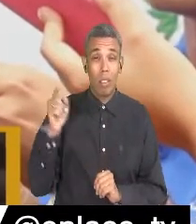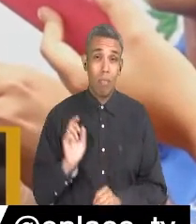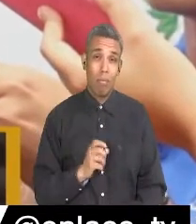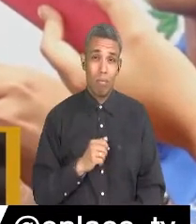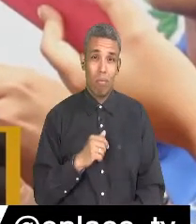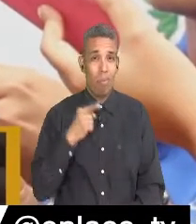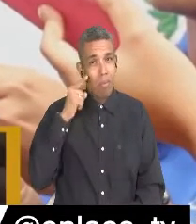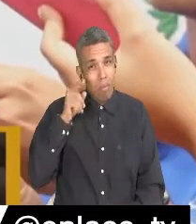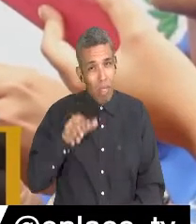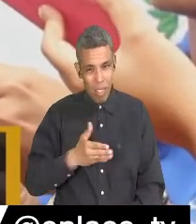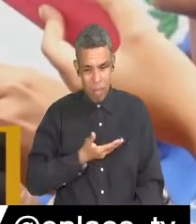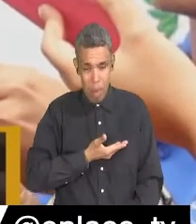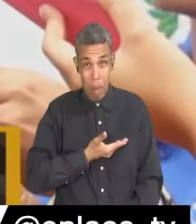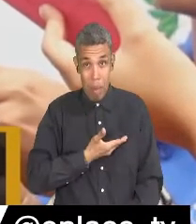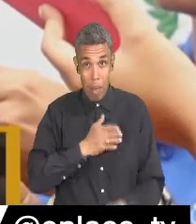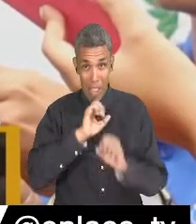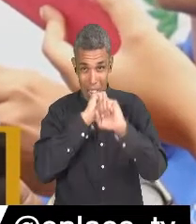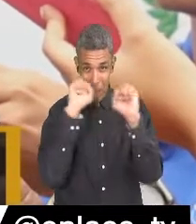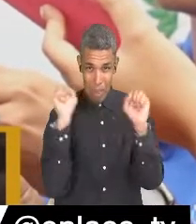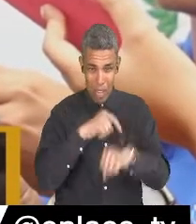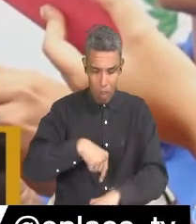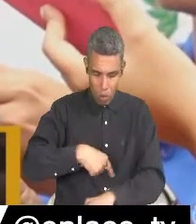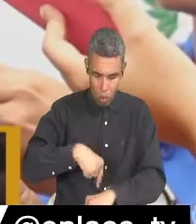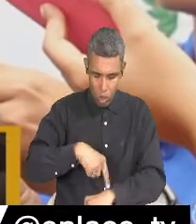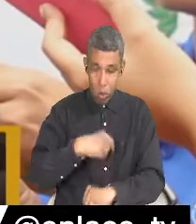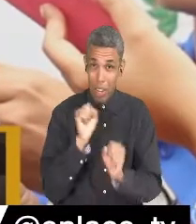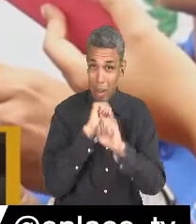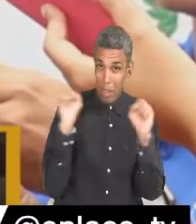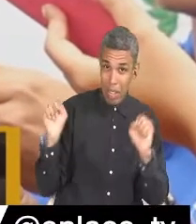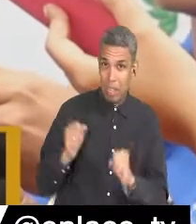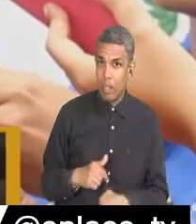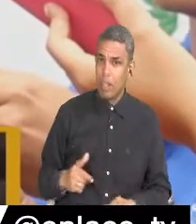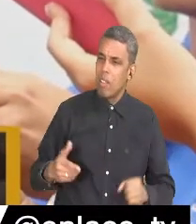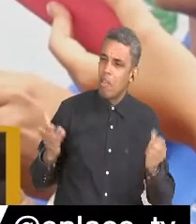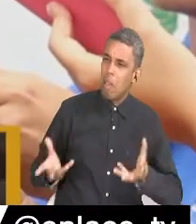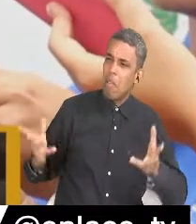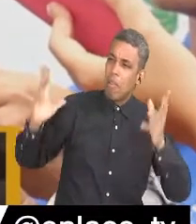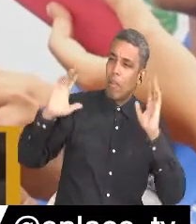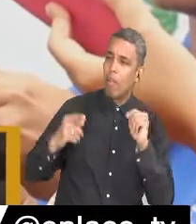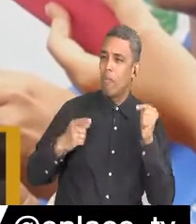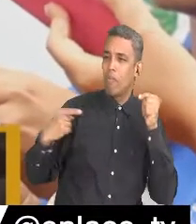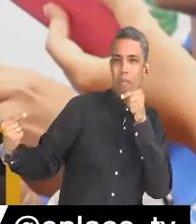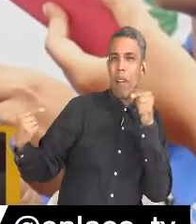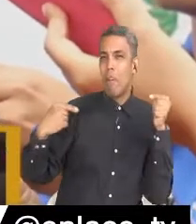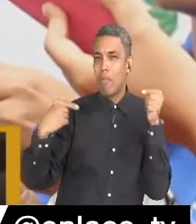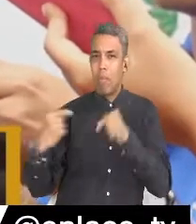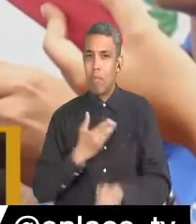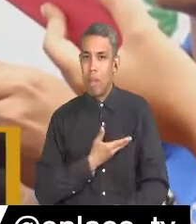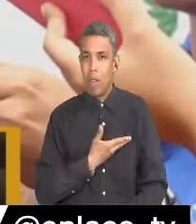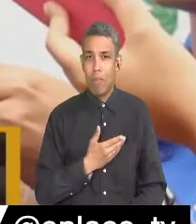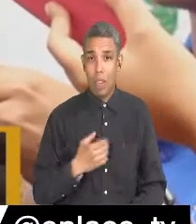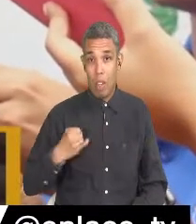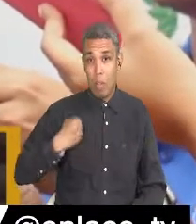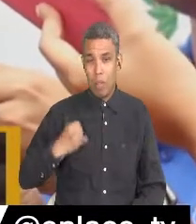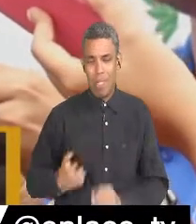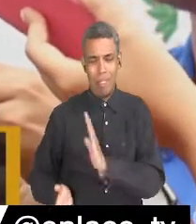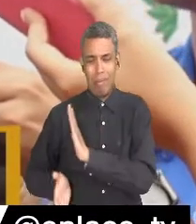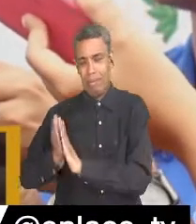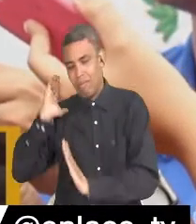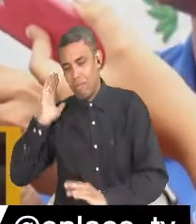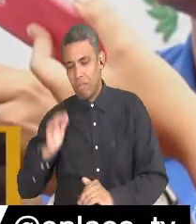discusión con la mamá en horas de la mañana. El joven se pierde de la mamá por un tiempito y luego la mamá, al buscarlo,